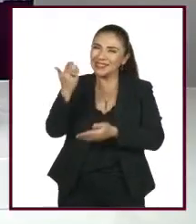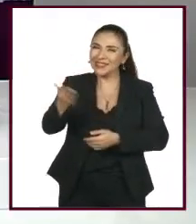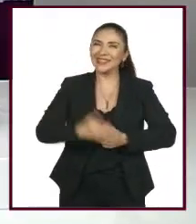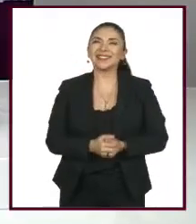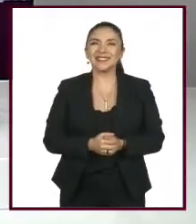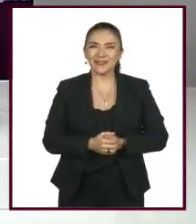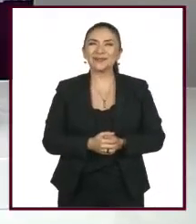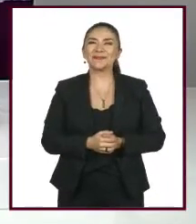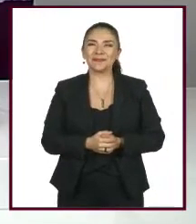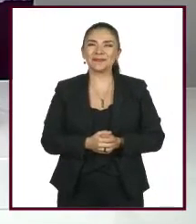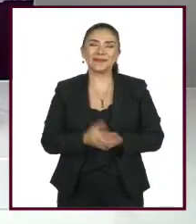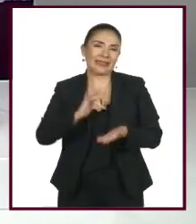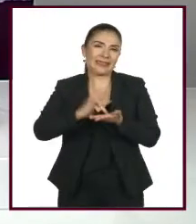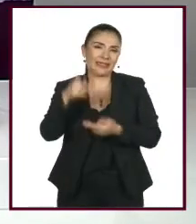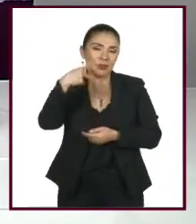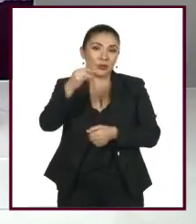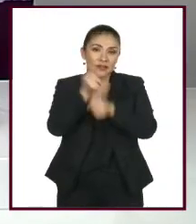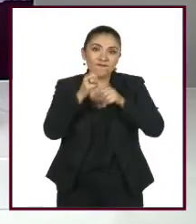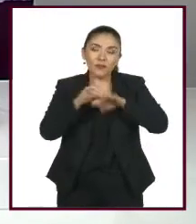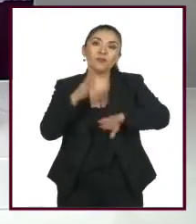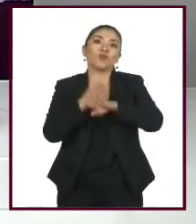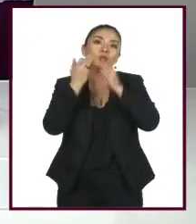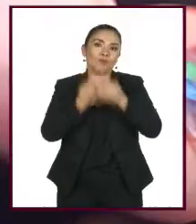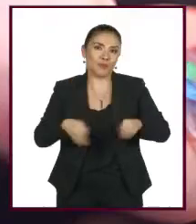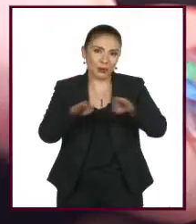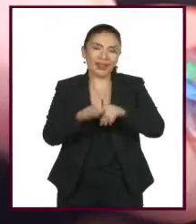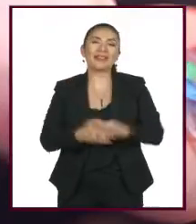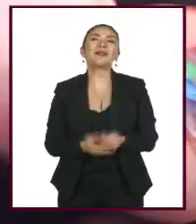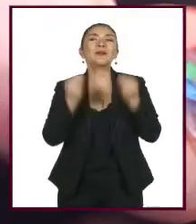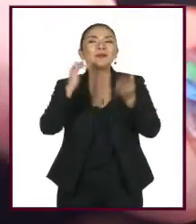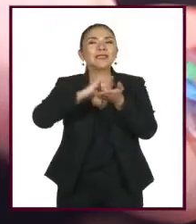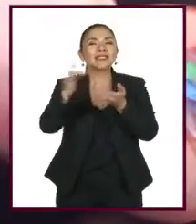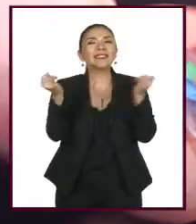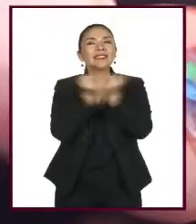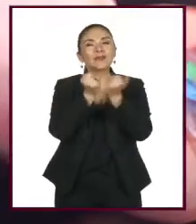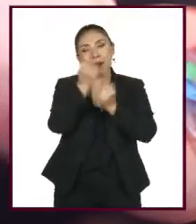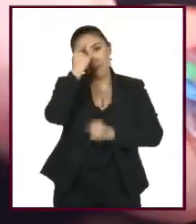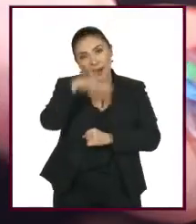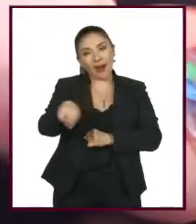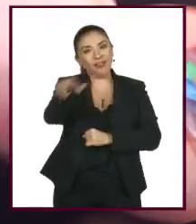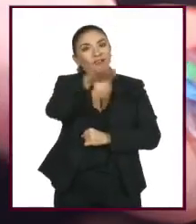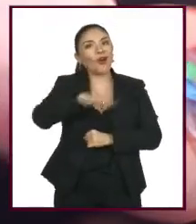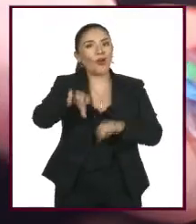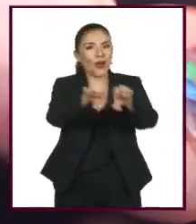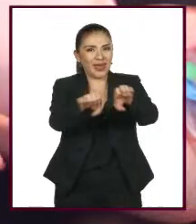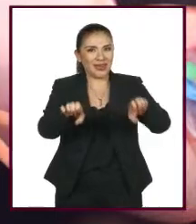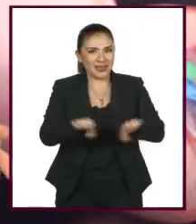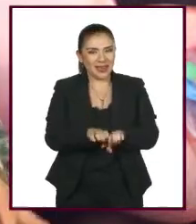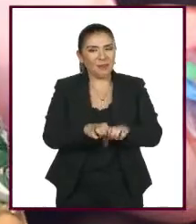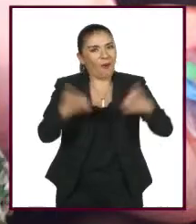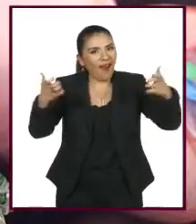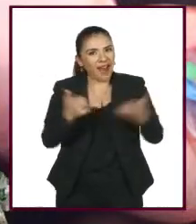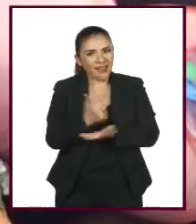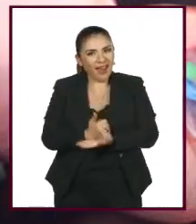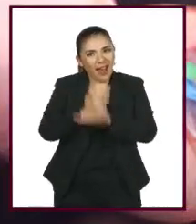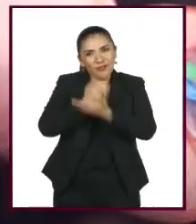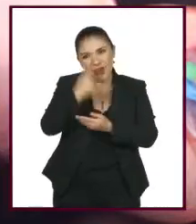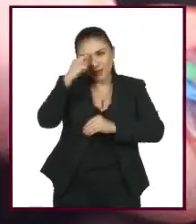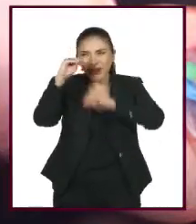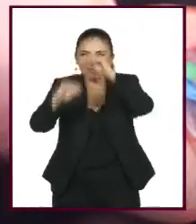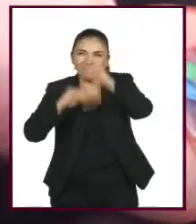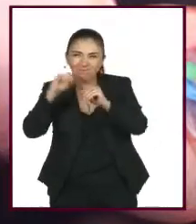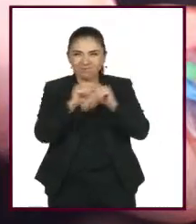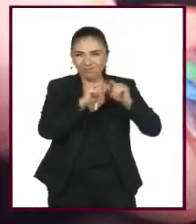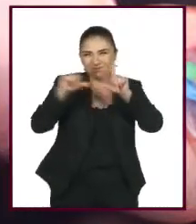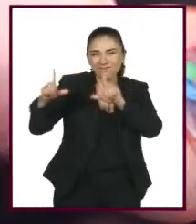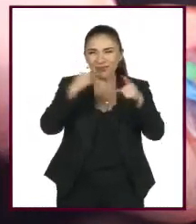gracias. Muchas gracias por esta importante ponencia. Muchas gracias también. Agradecemos al equipo que hace posible la producción y